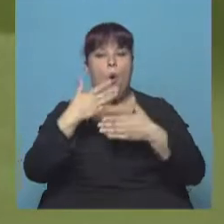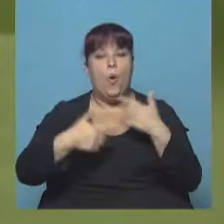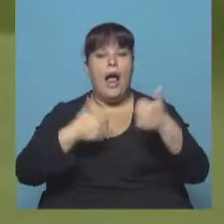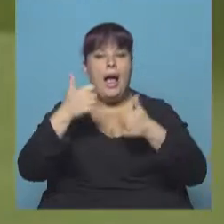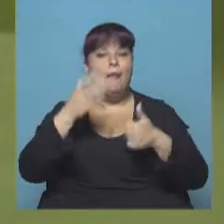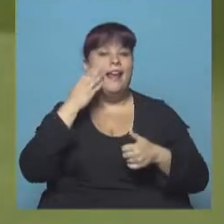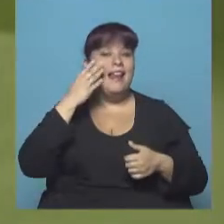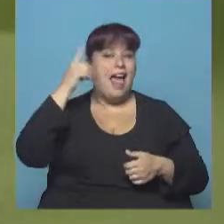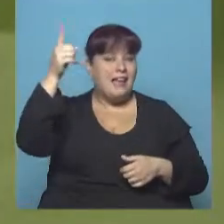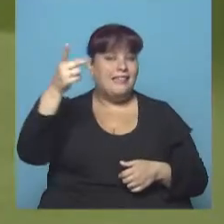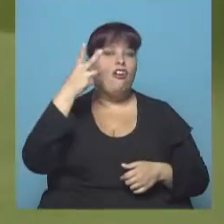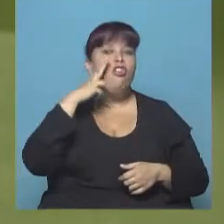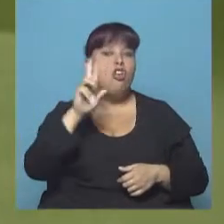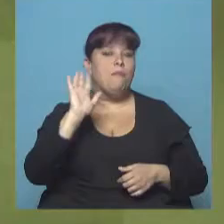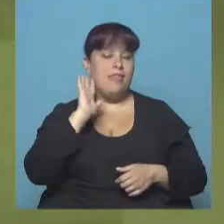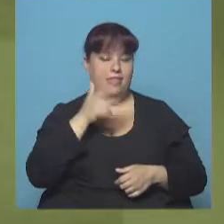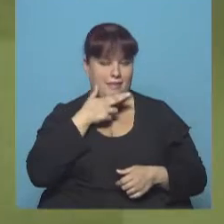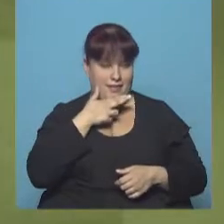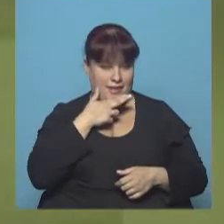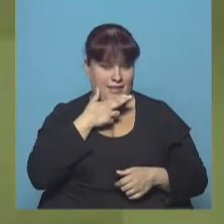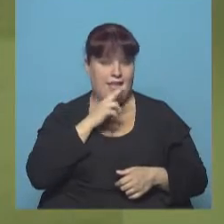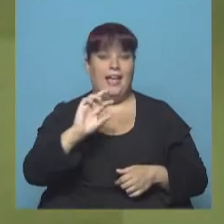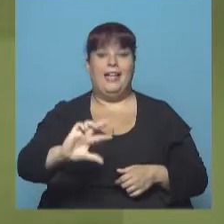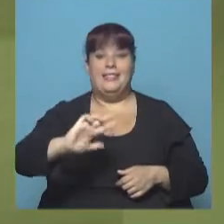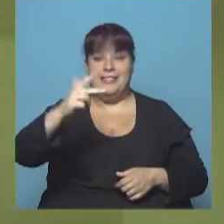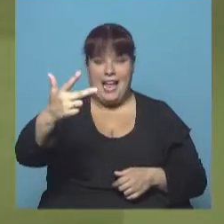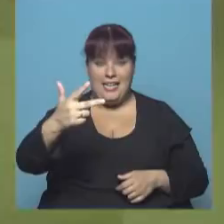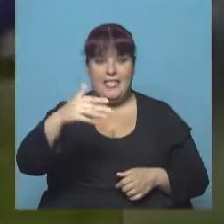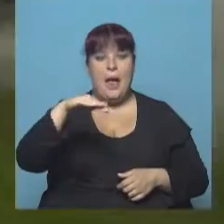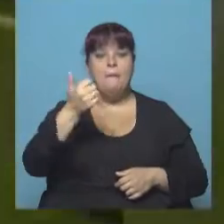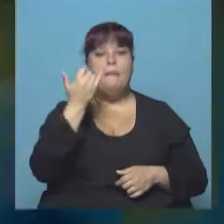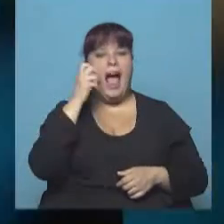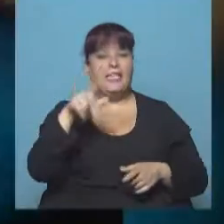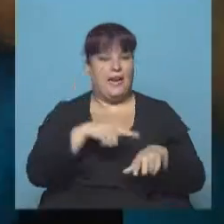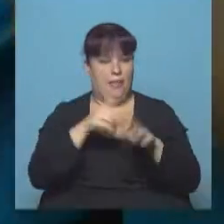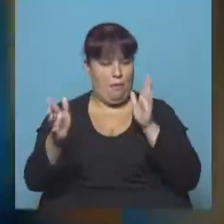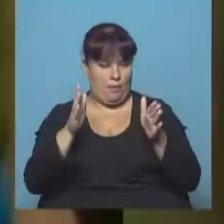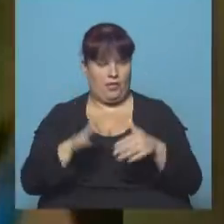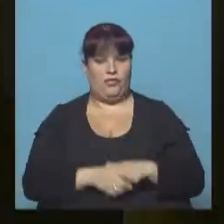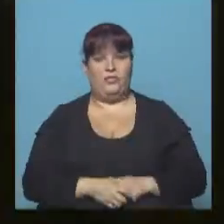Abierto Británico en 2017, el tercer mayor de la temporada.